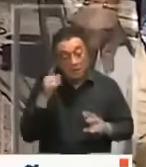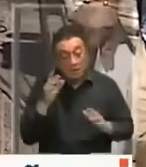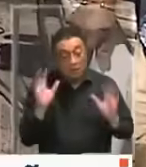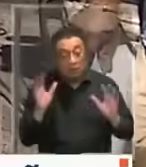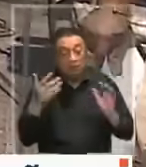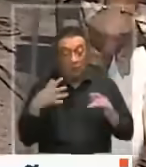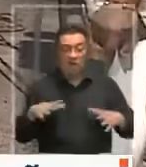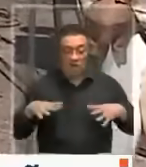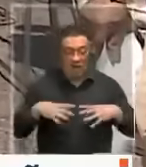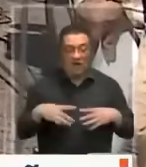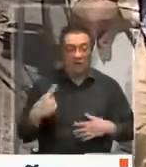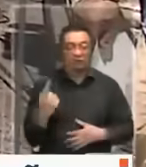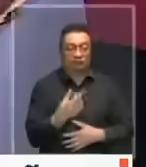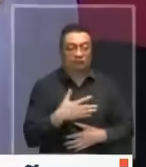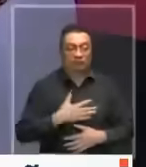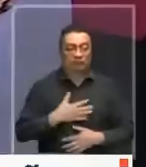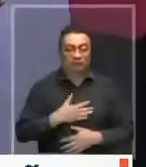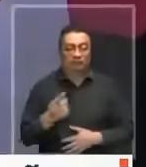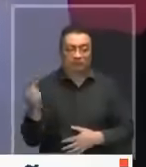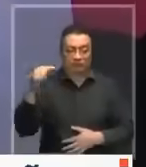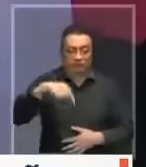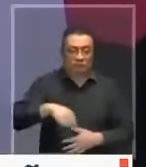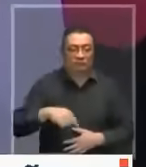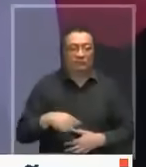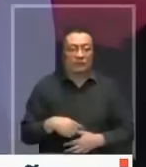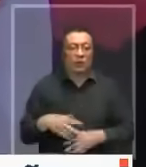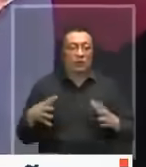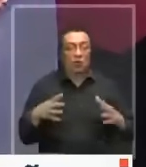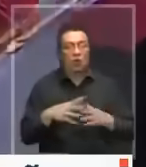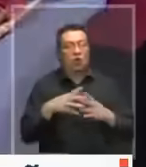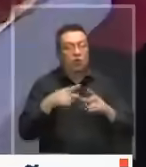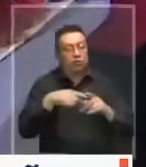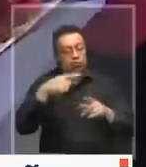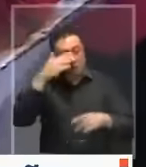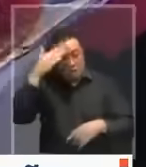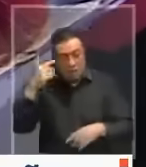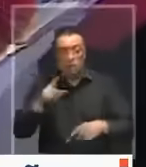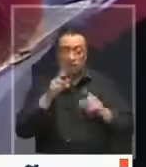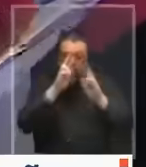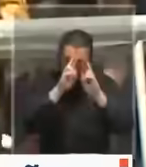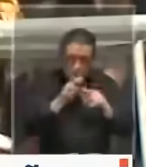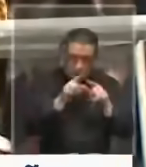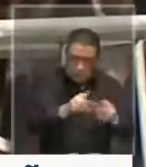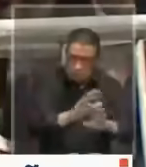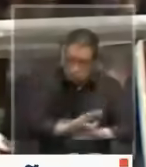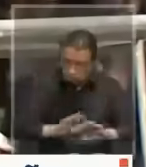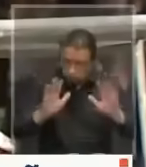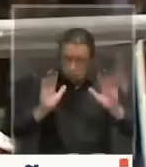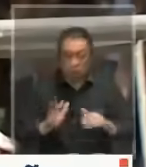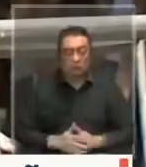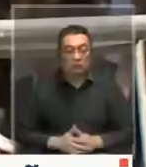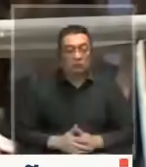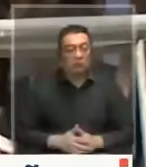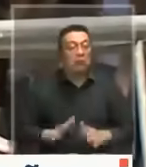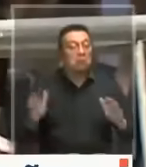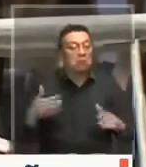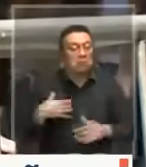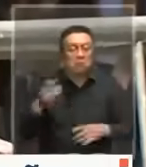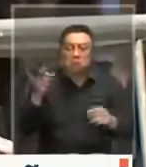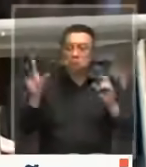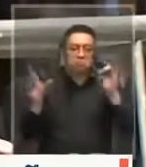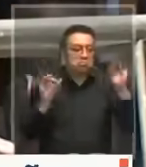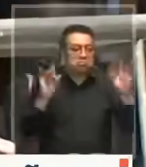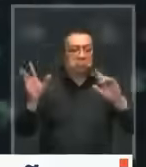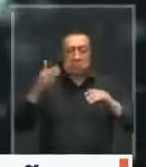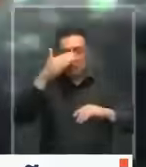bueno, feliz de haber estado en este momento. Muy largo y calor, pero por él hacemos todo. Nada fue impedimento, al igual